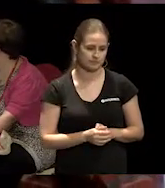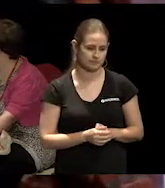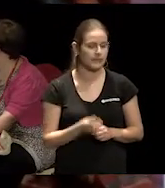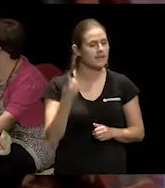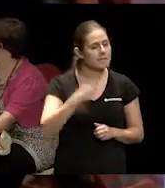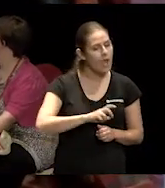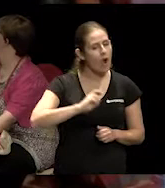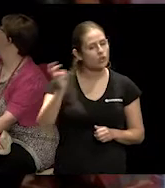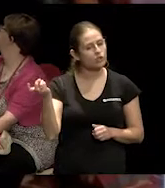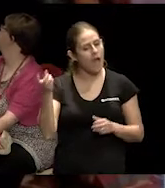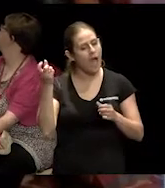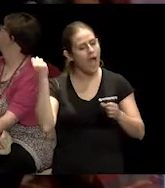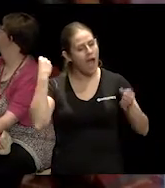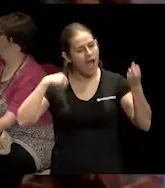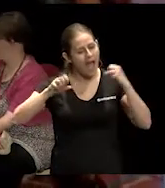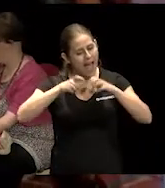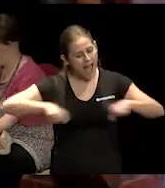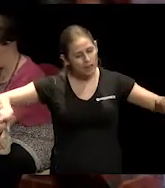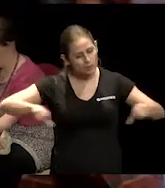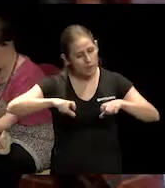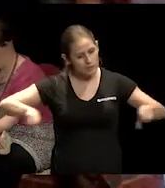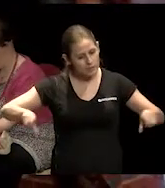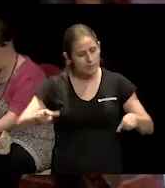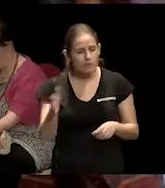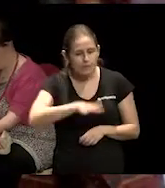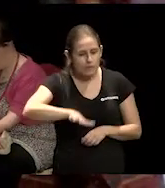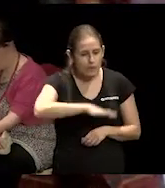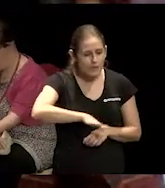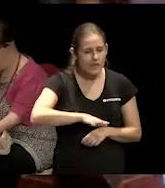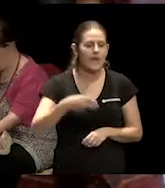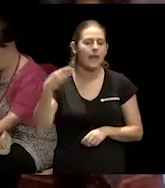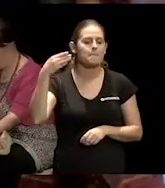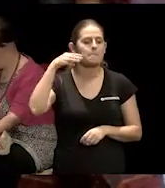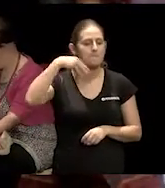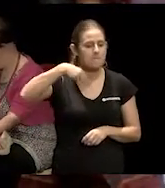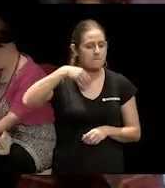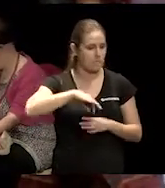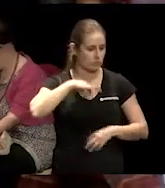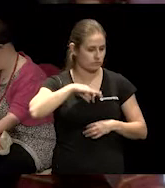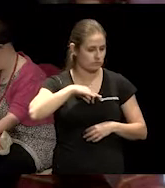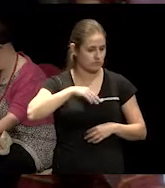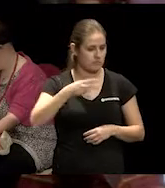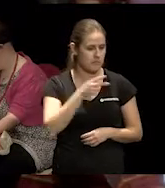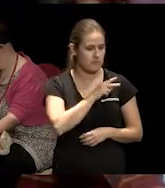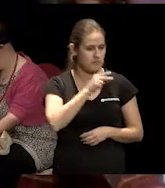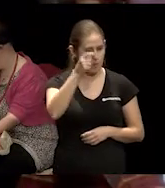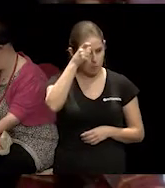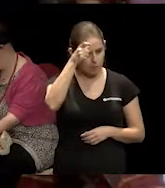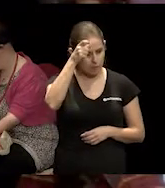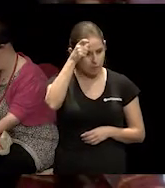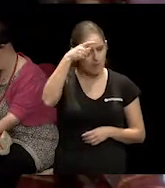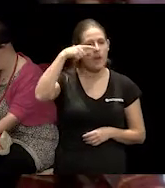en Hospitalet, que es una ciudad cerca de Barcelona, que hay muchísimos inmigrantes. Lo hicimos con delante o